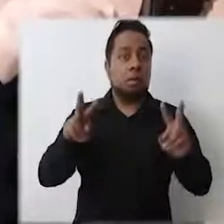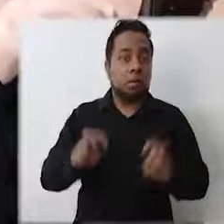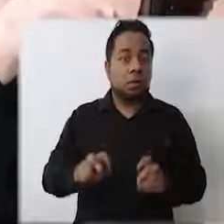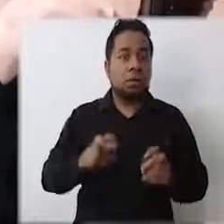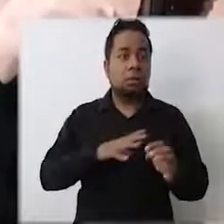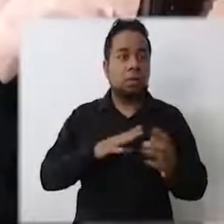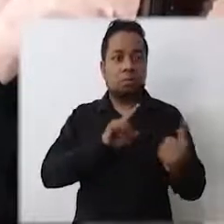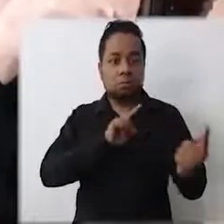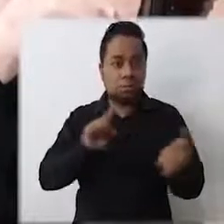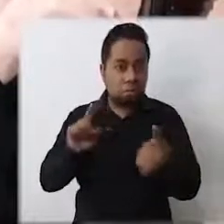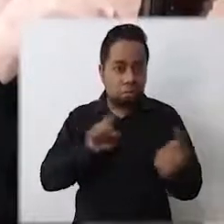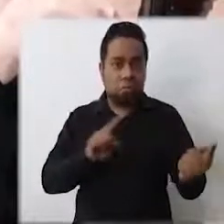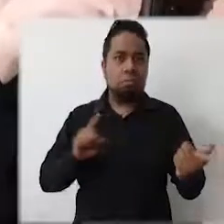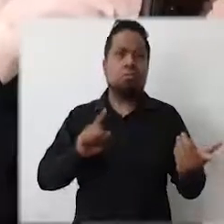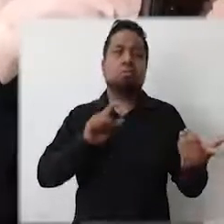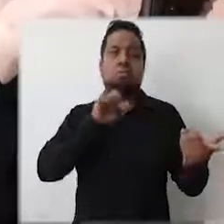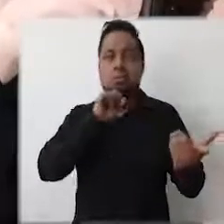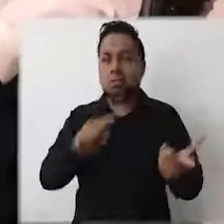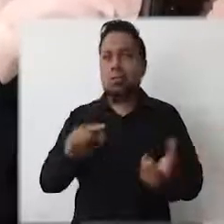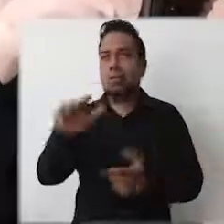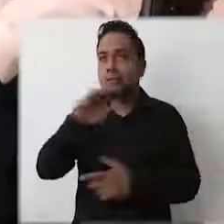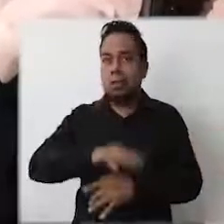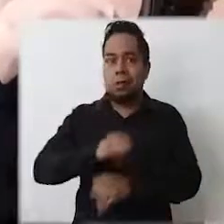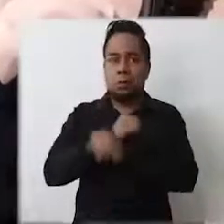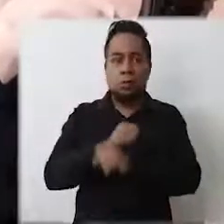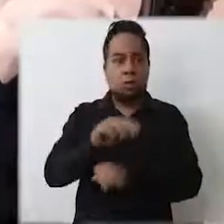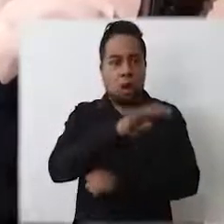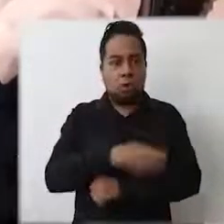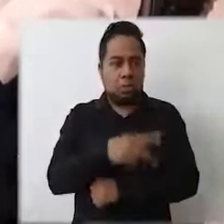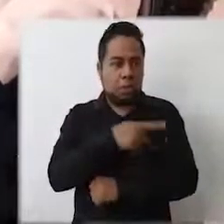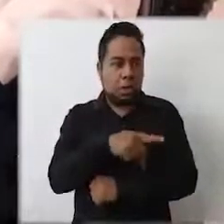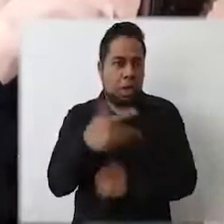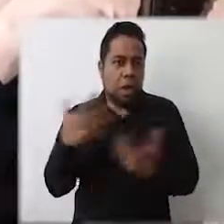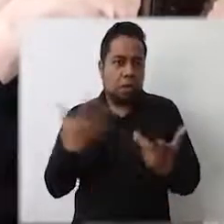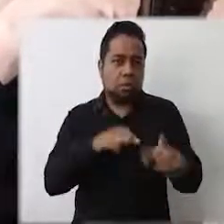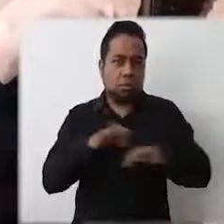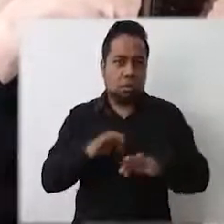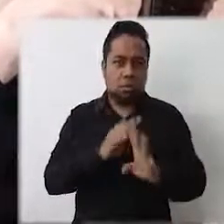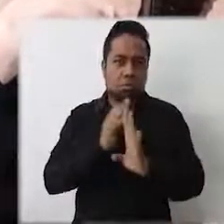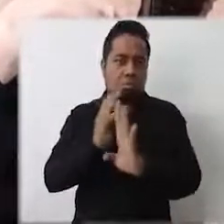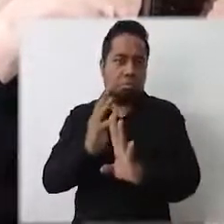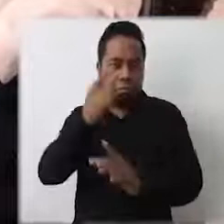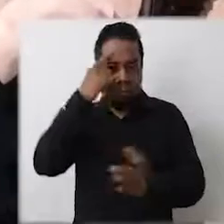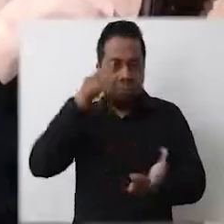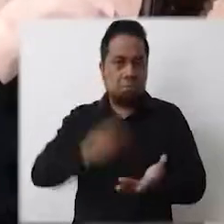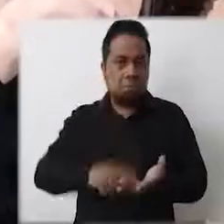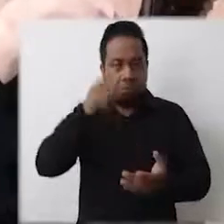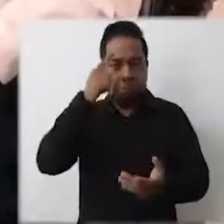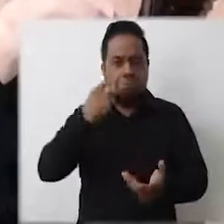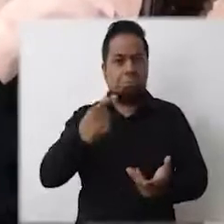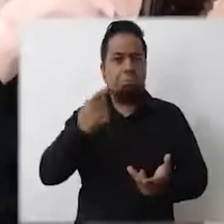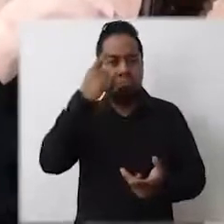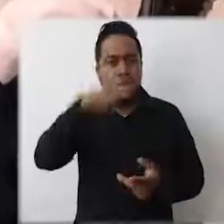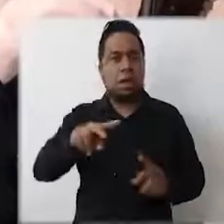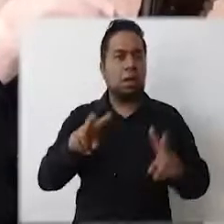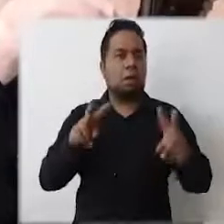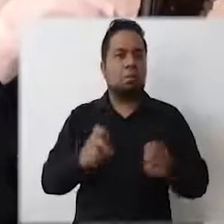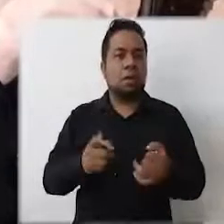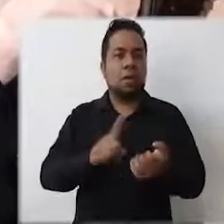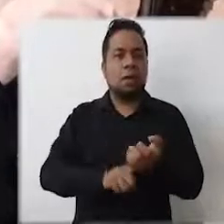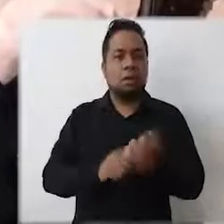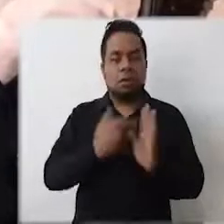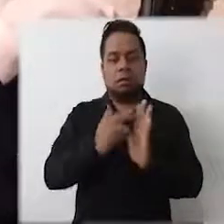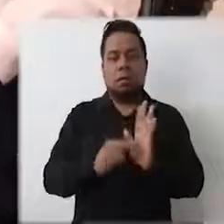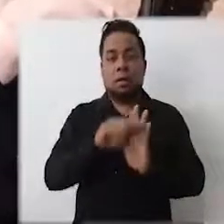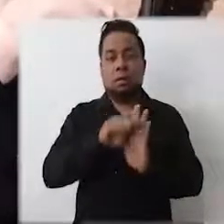específicamente a las personas que acudieron y se les otorgó el permiso a través de esta comisión, sean que en realidad exista